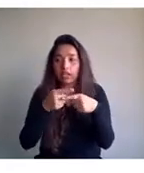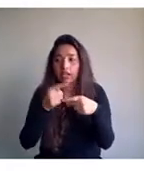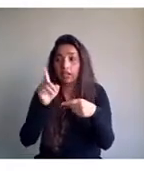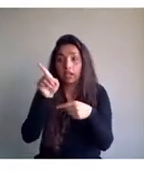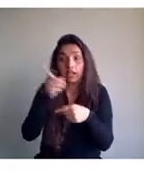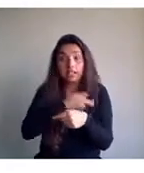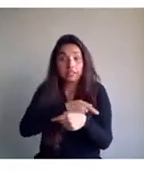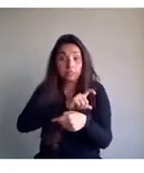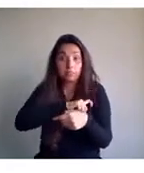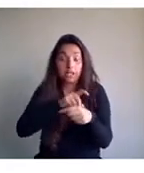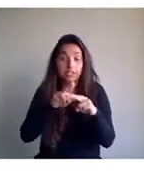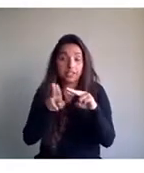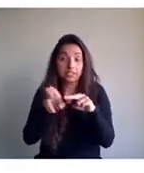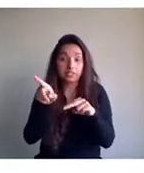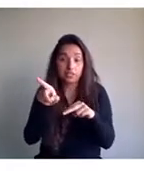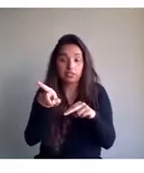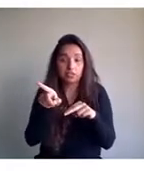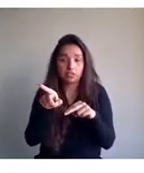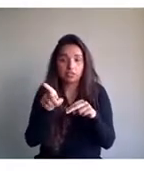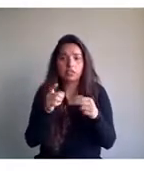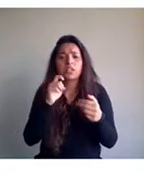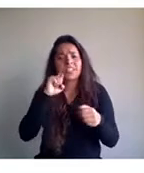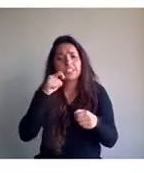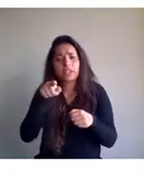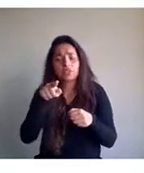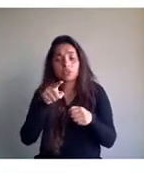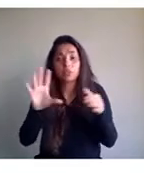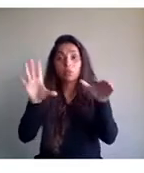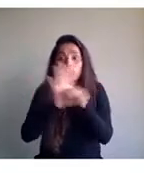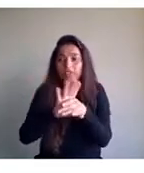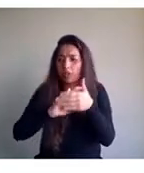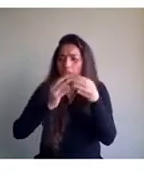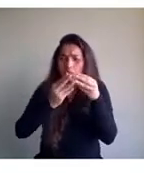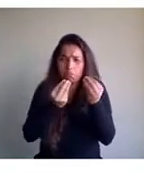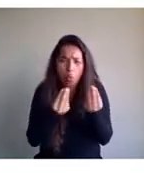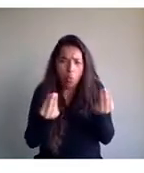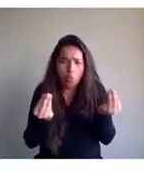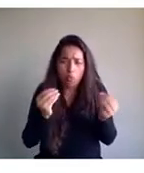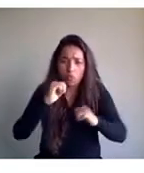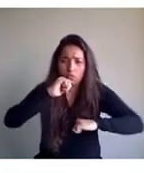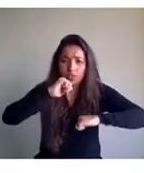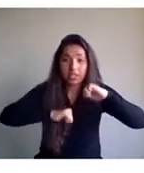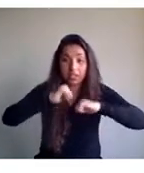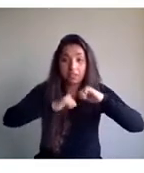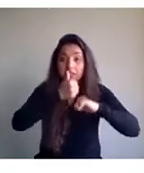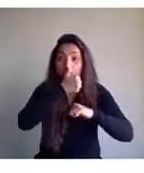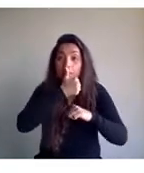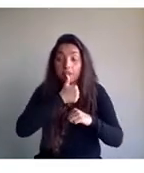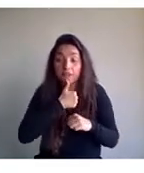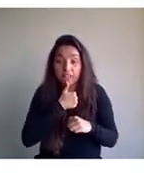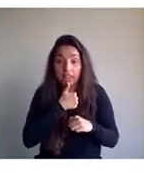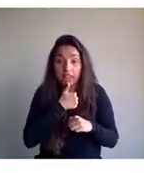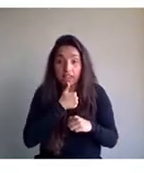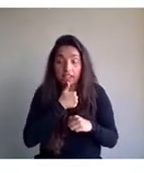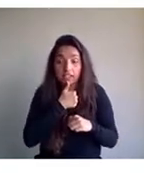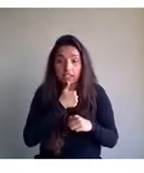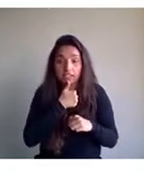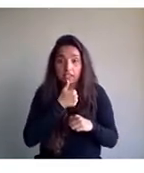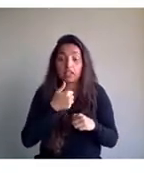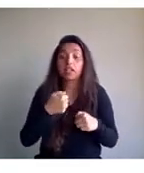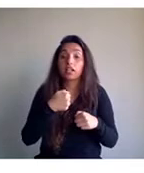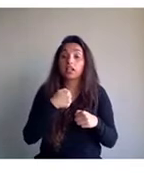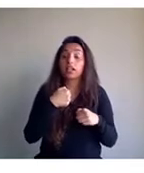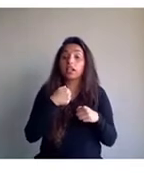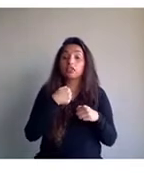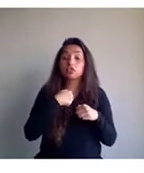conciencia de que yo tengo que hacer esto no es que además me deja utilidades el tener una animación